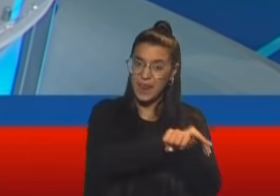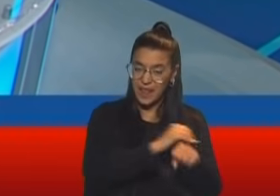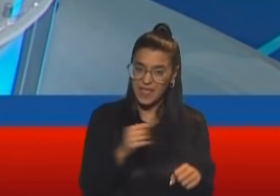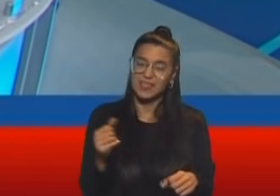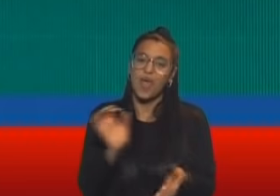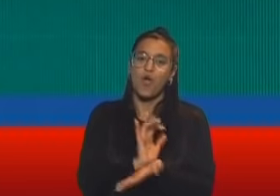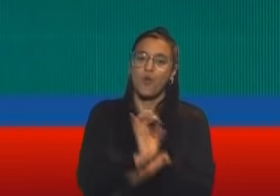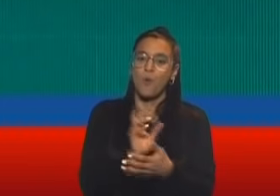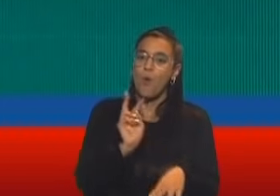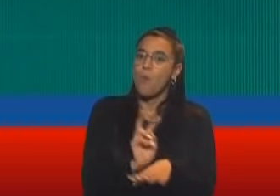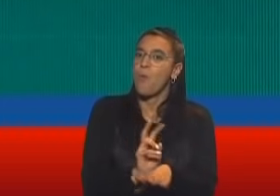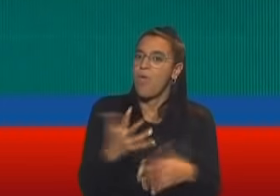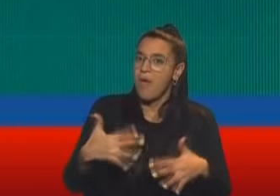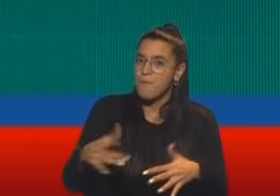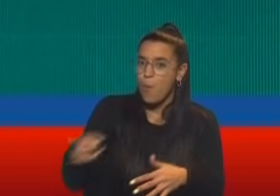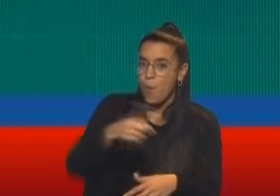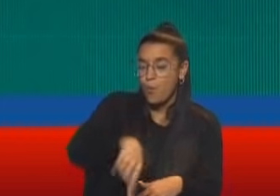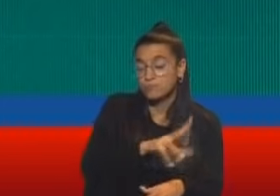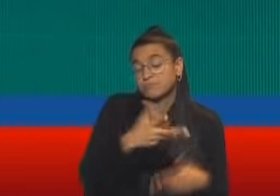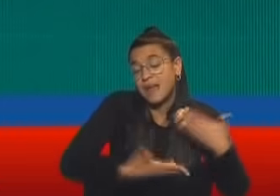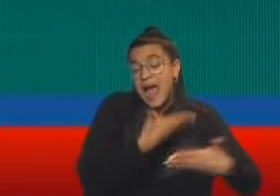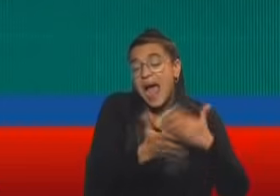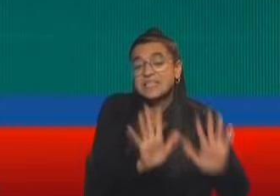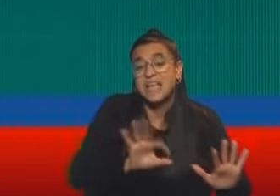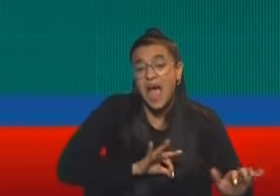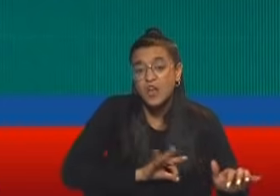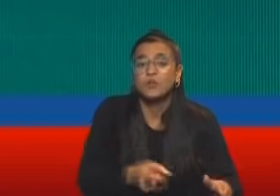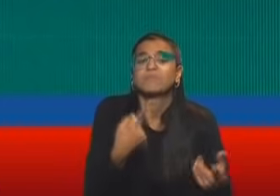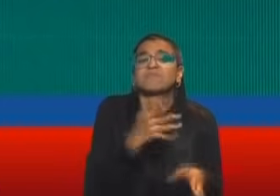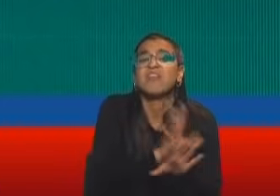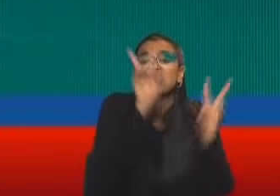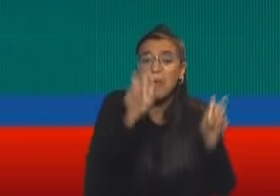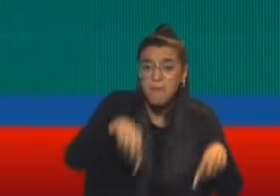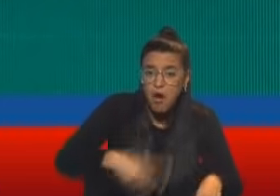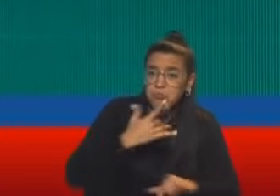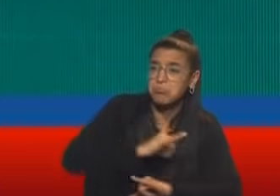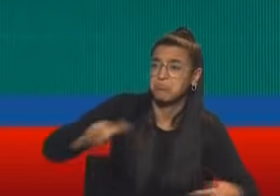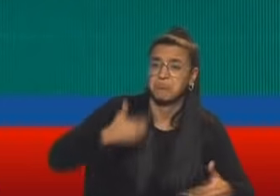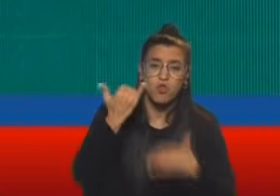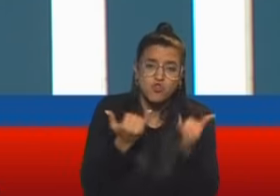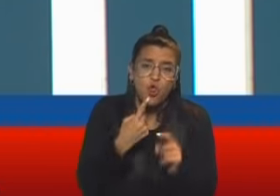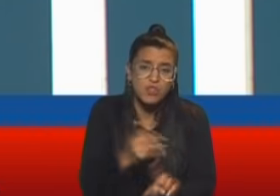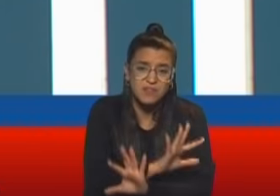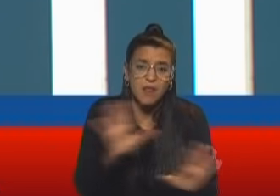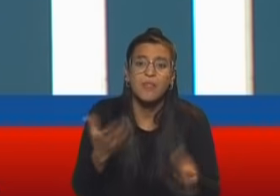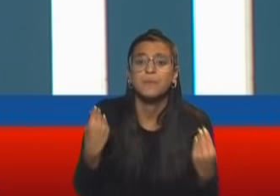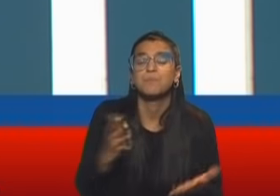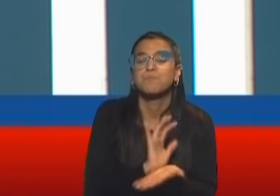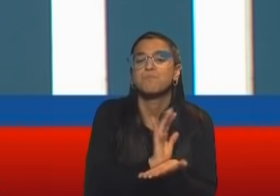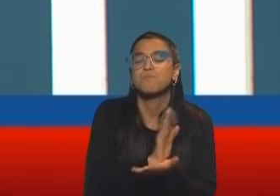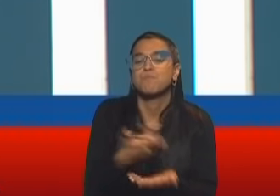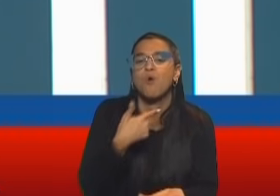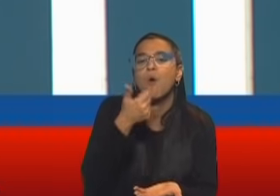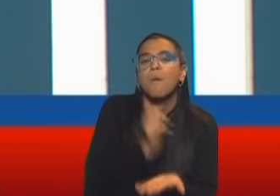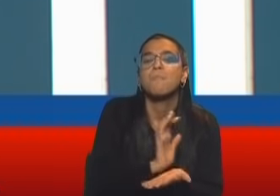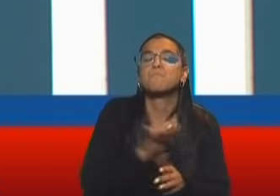Larreta, que supo construir con los años. Entonces este tema prácticamente no se habla hoy en los medios de comunicación. Bueno, ¿con qué lo construyó? Con pauta.